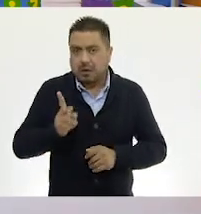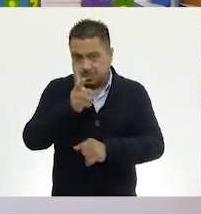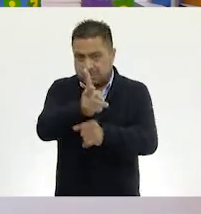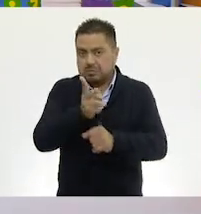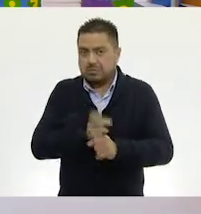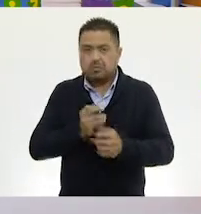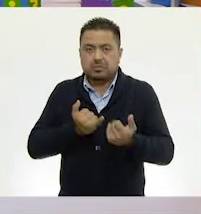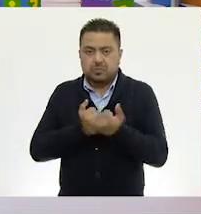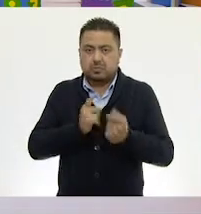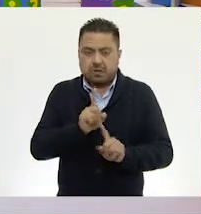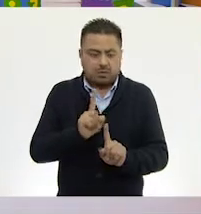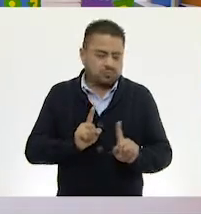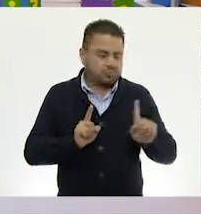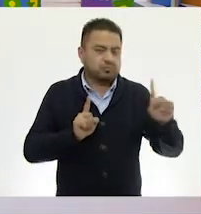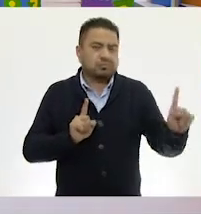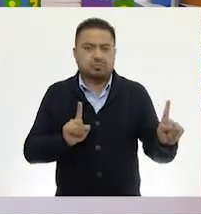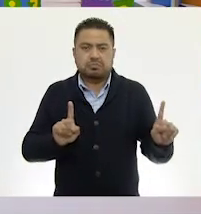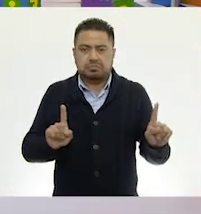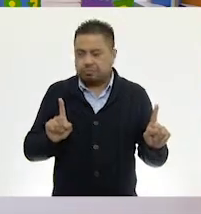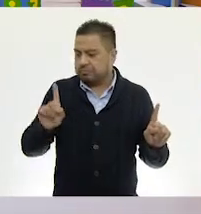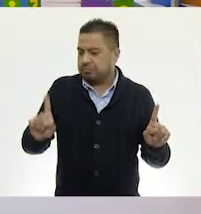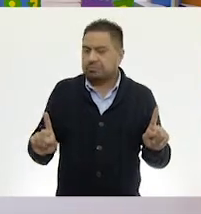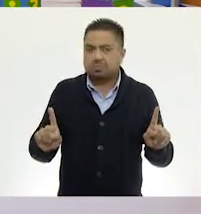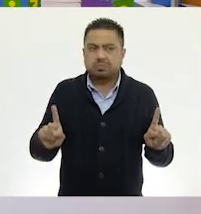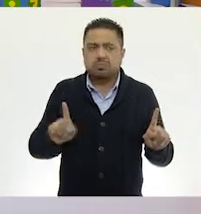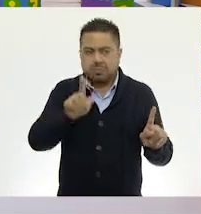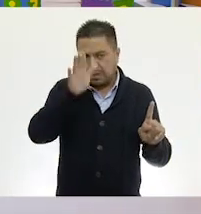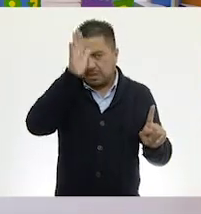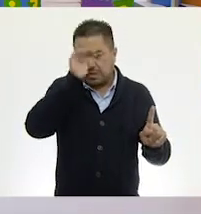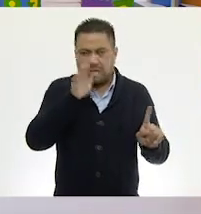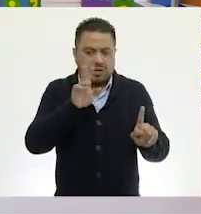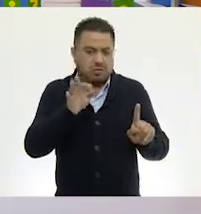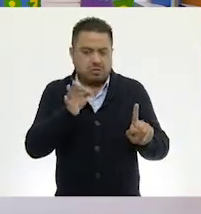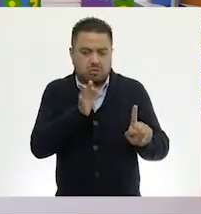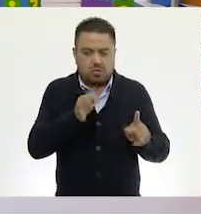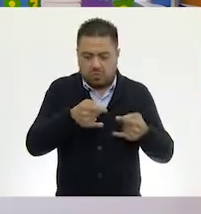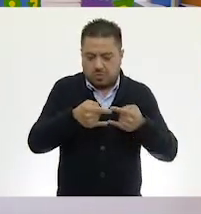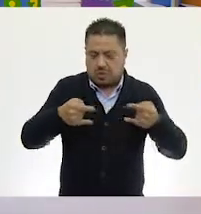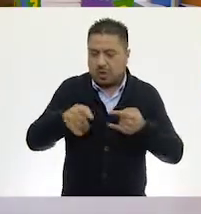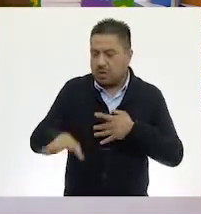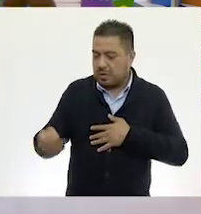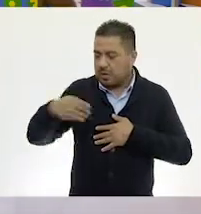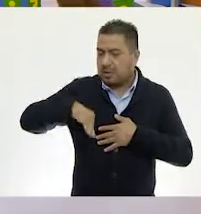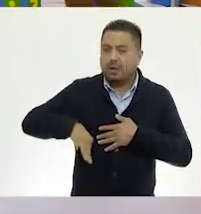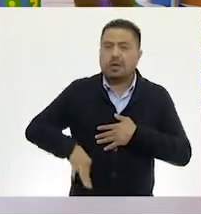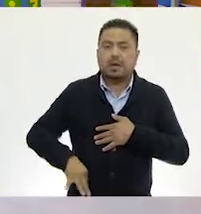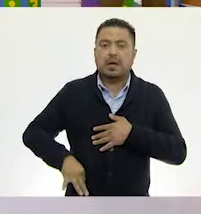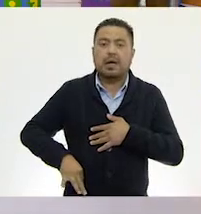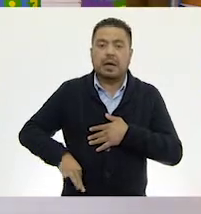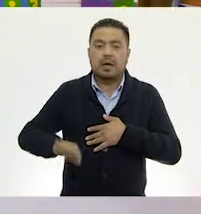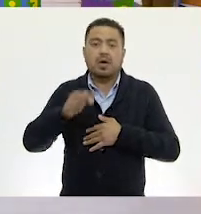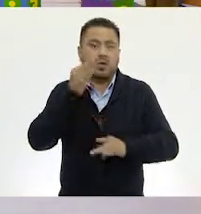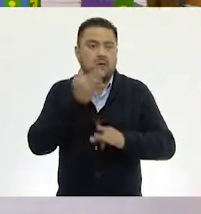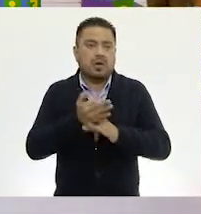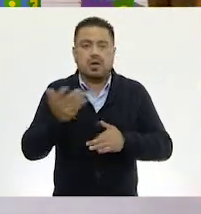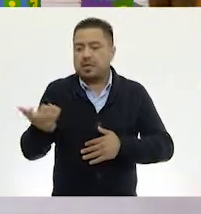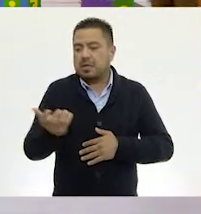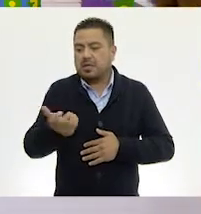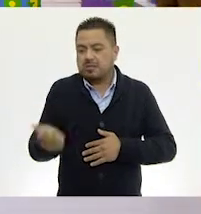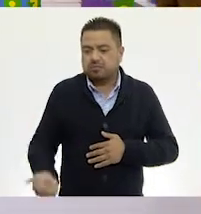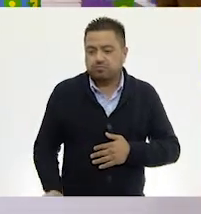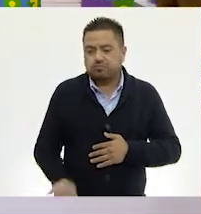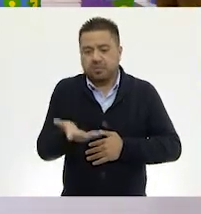invito a colocarte de aquel lado. Ok. Muy bien. Recuerda llevar tus billetes y monedas. Y vamos a tirar el siguiente dado.